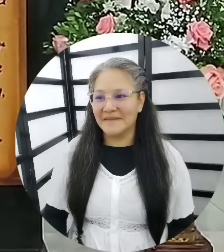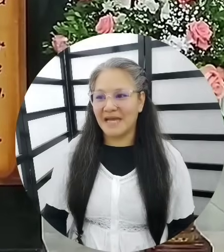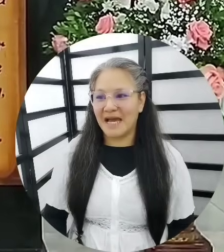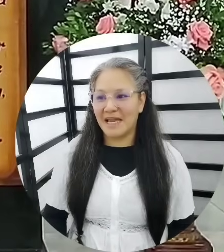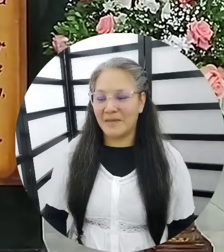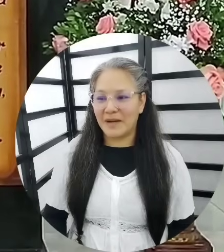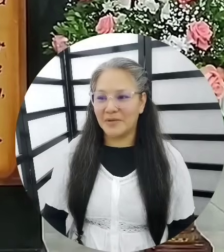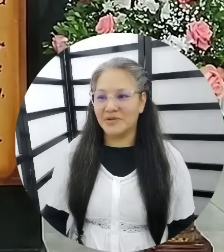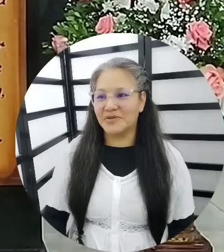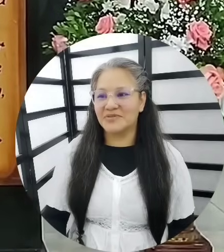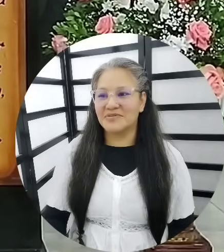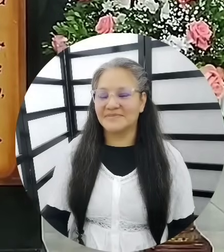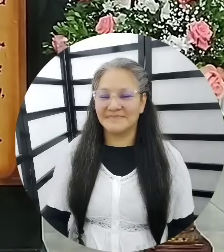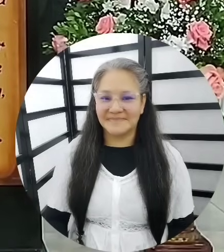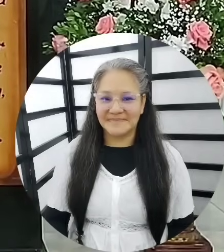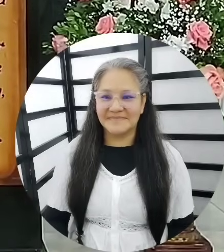hermanos.